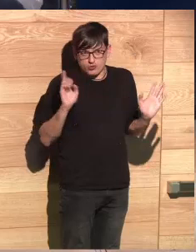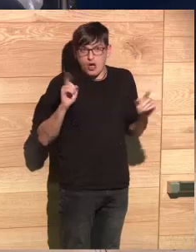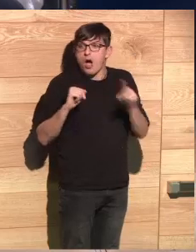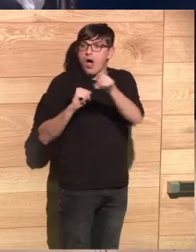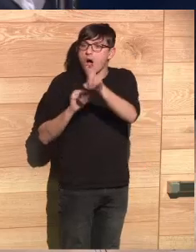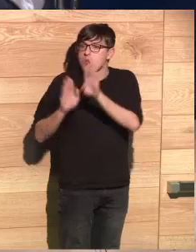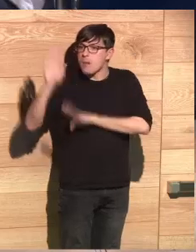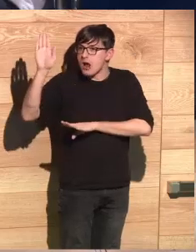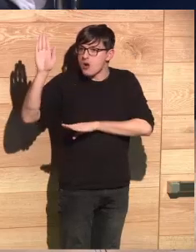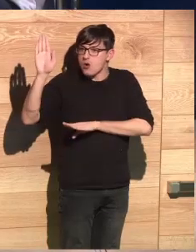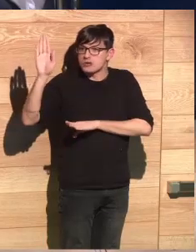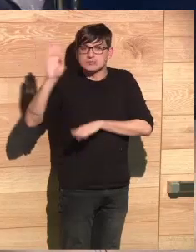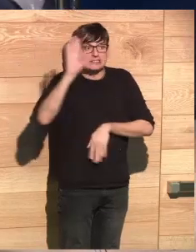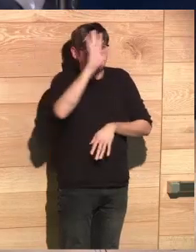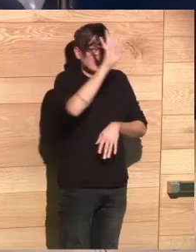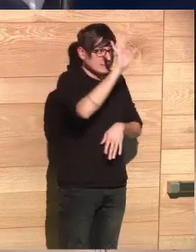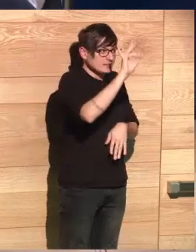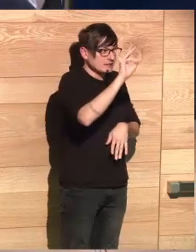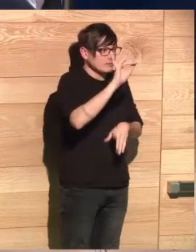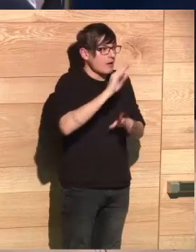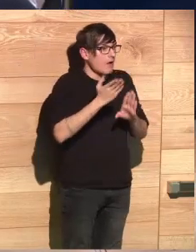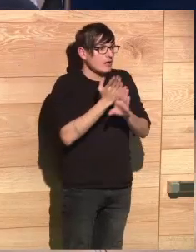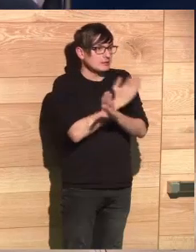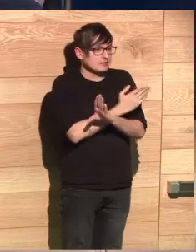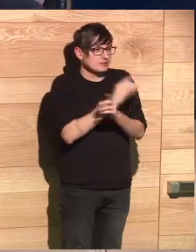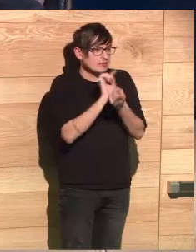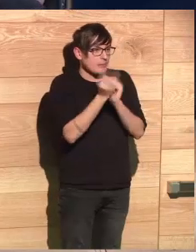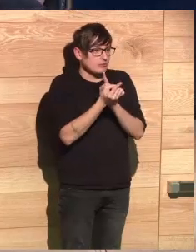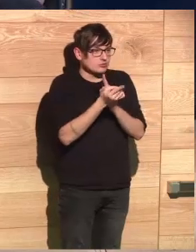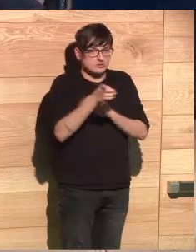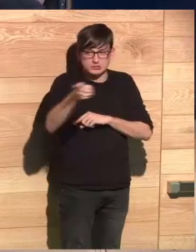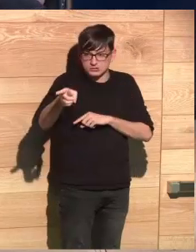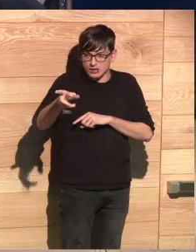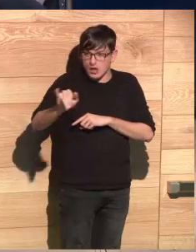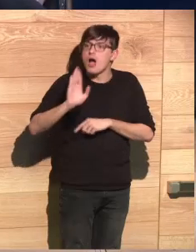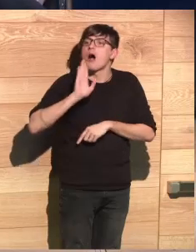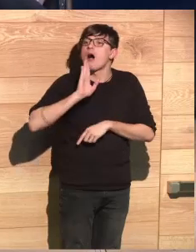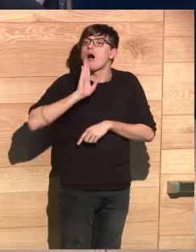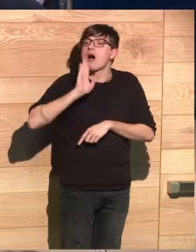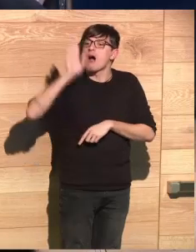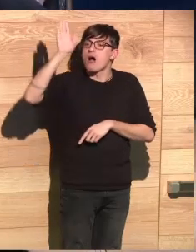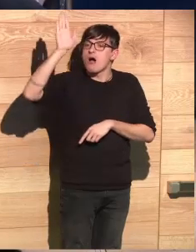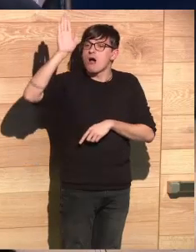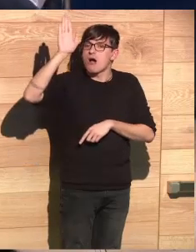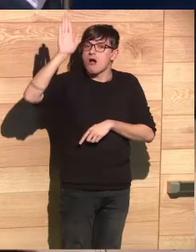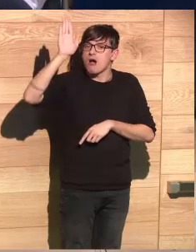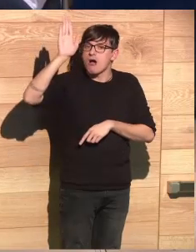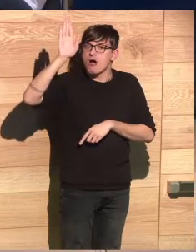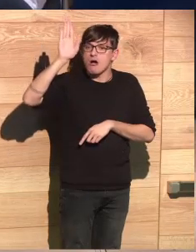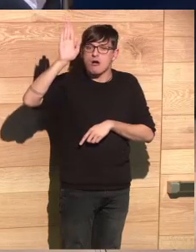una mano ahí que se levanta, pero vamos a cambiar de tercio antes, porque por aquí había una mano levantada, ¿no? Aquel señor de allá al